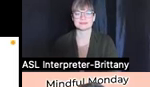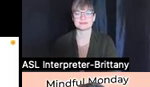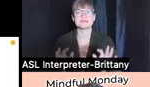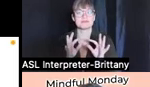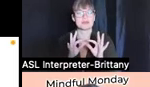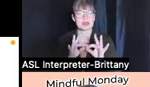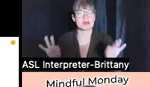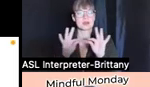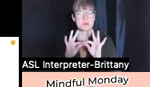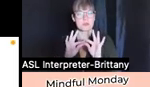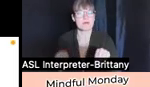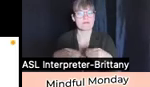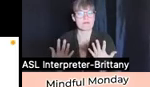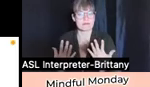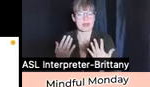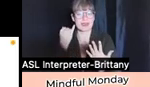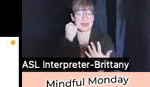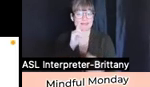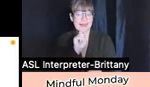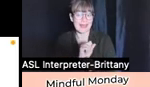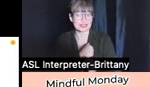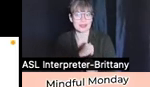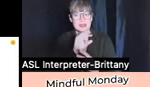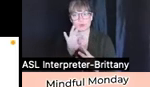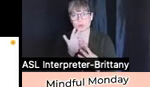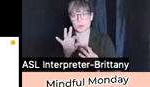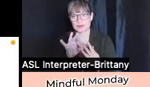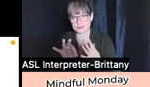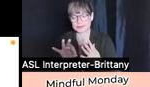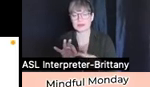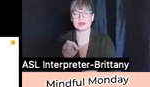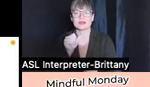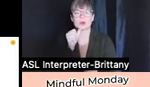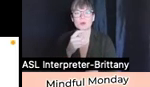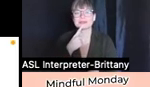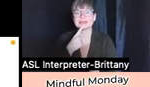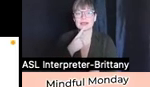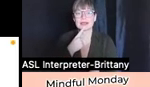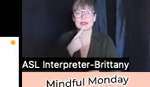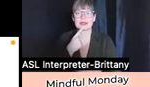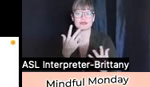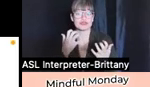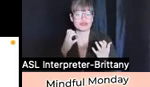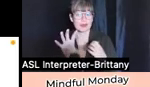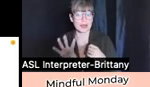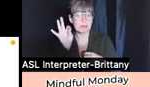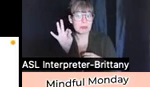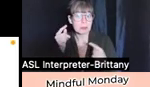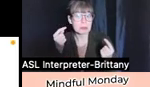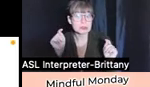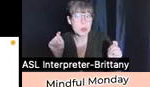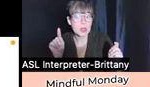Es importante proveer opciones cuando su niño tenga realmente una opción. No decir, ¿quieres recoger